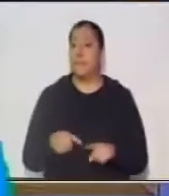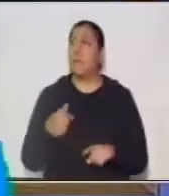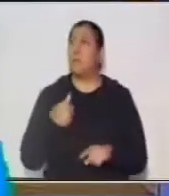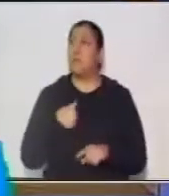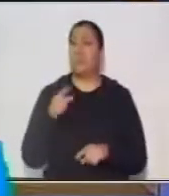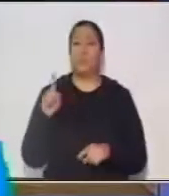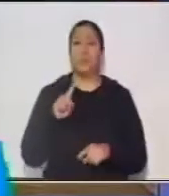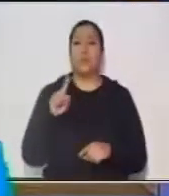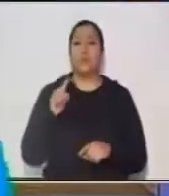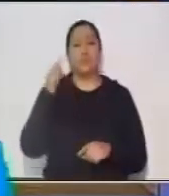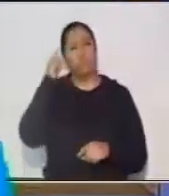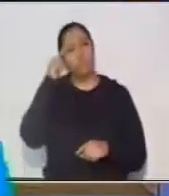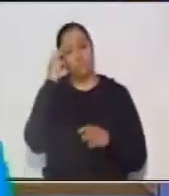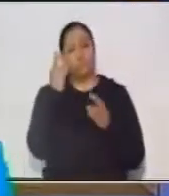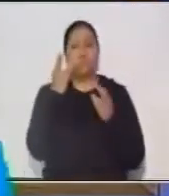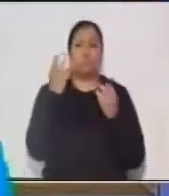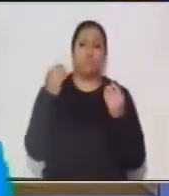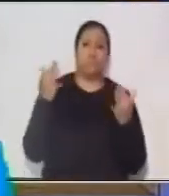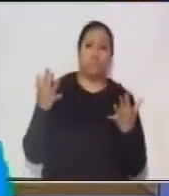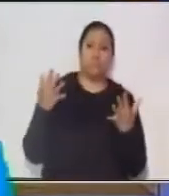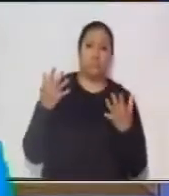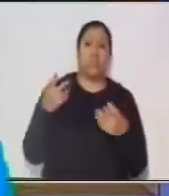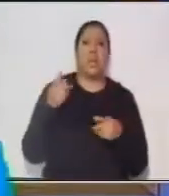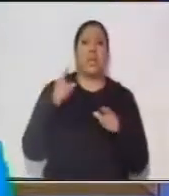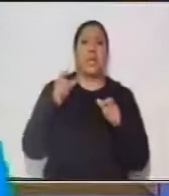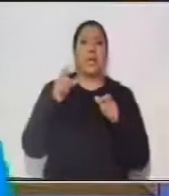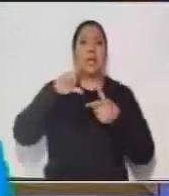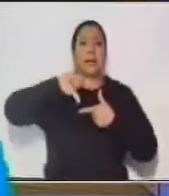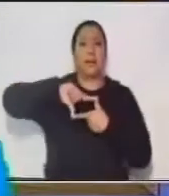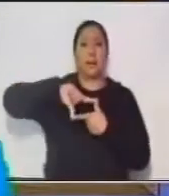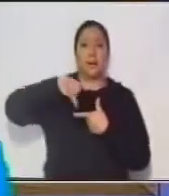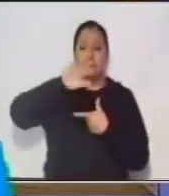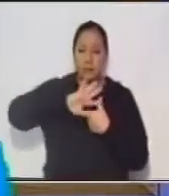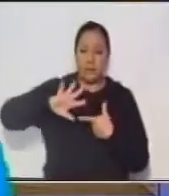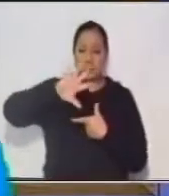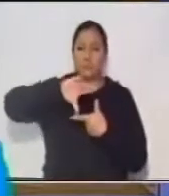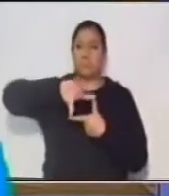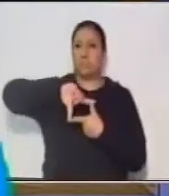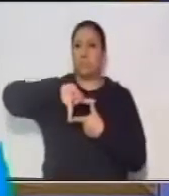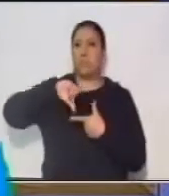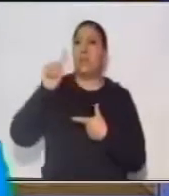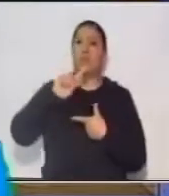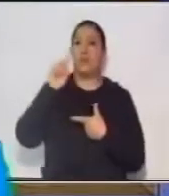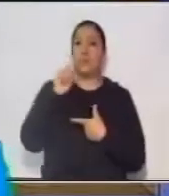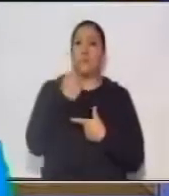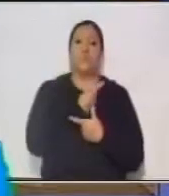¿verdad?, todo el rectángulo, sino que solamente la mitad.